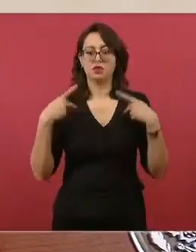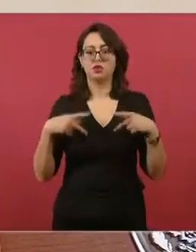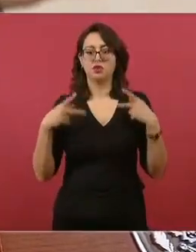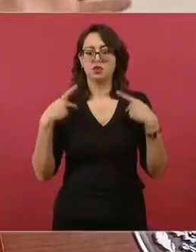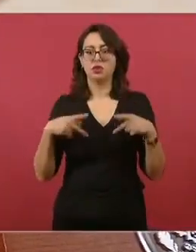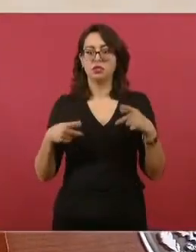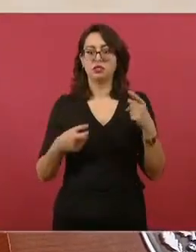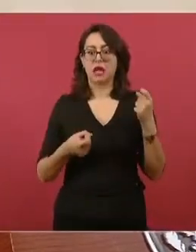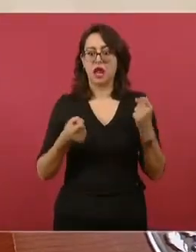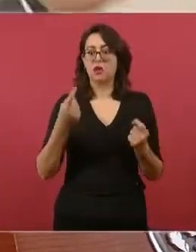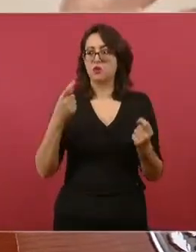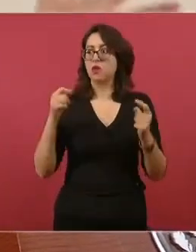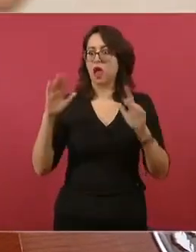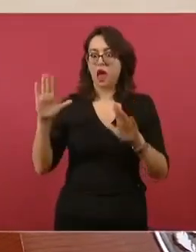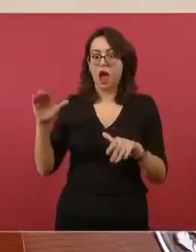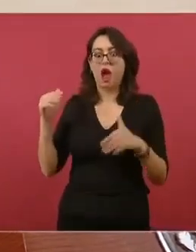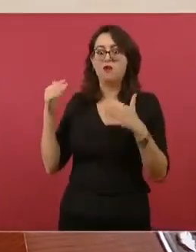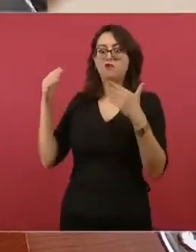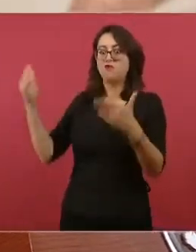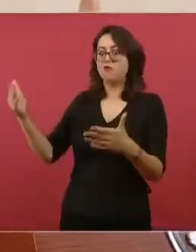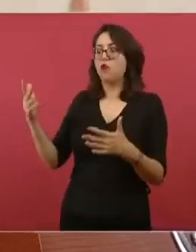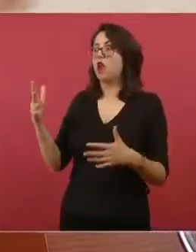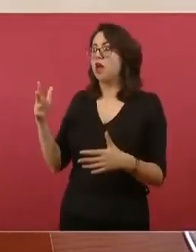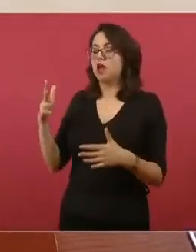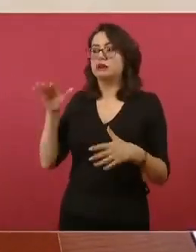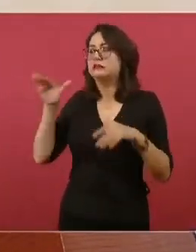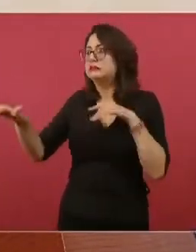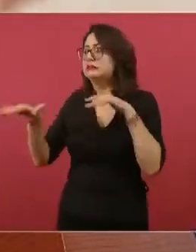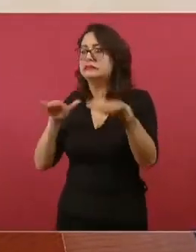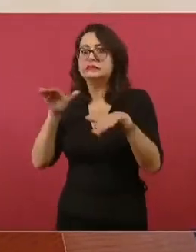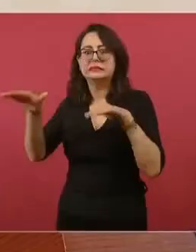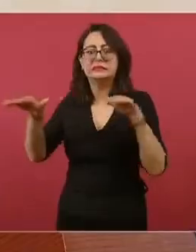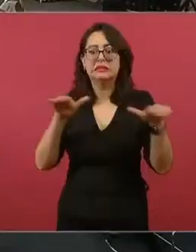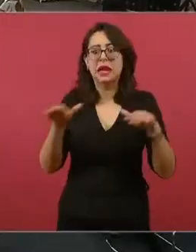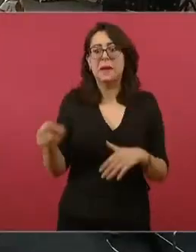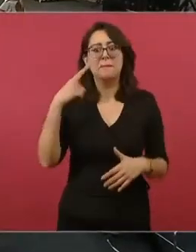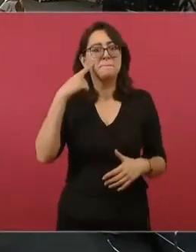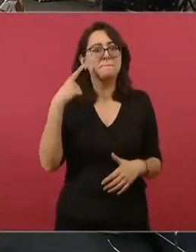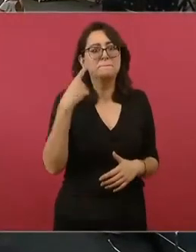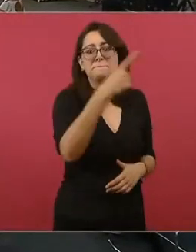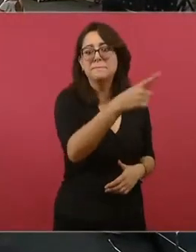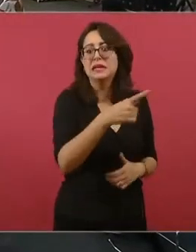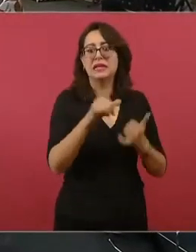esquinas. No podemos permitir esta traición, arengando.